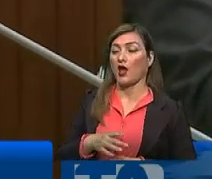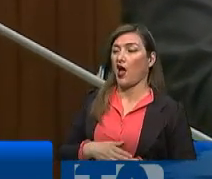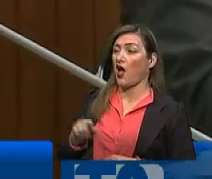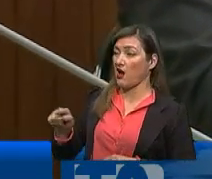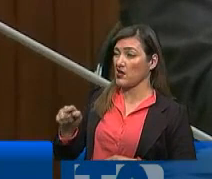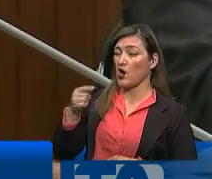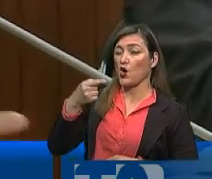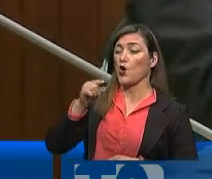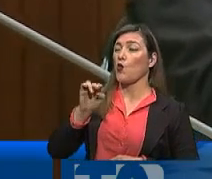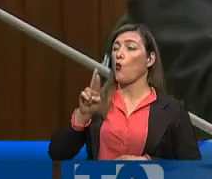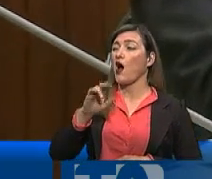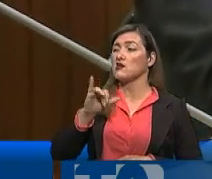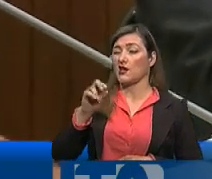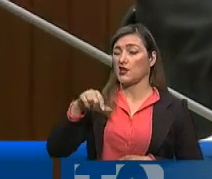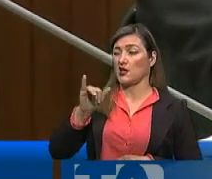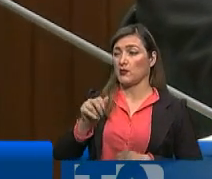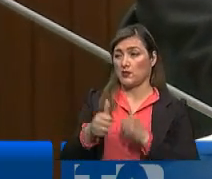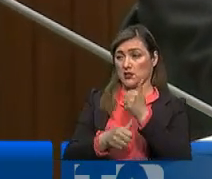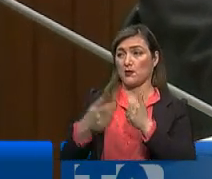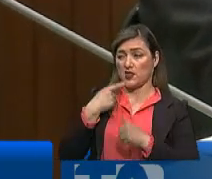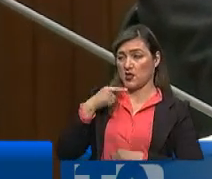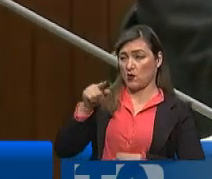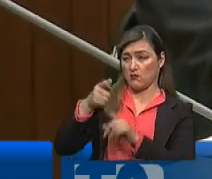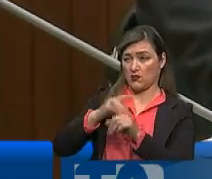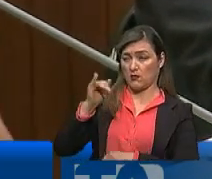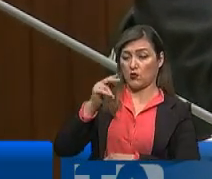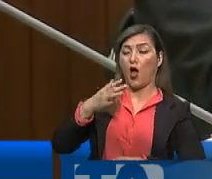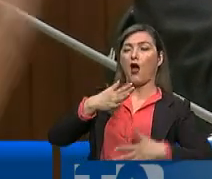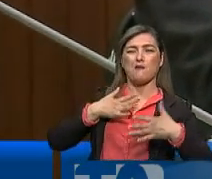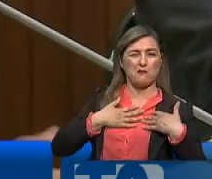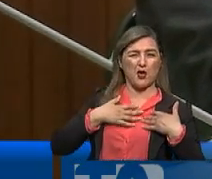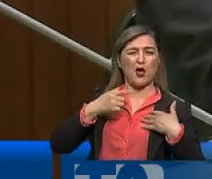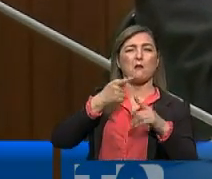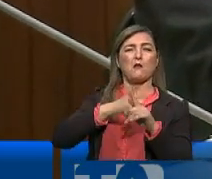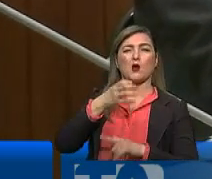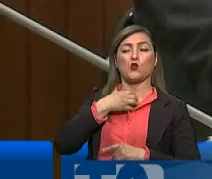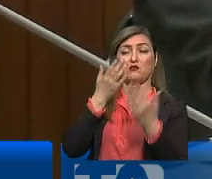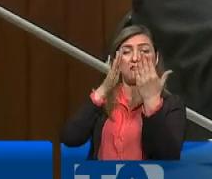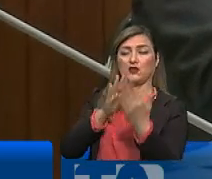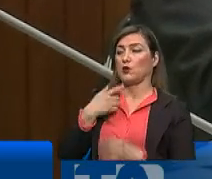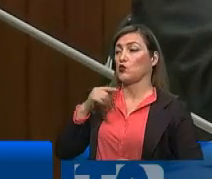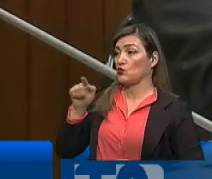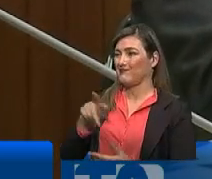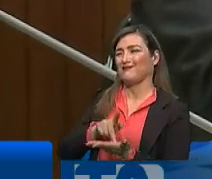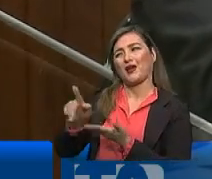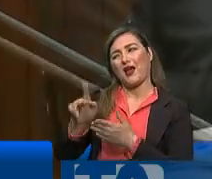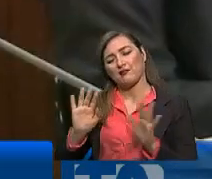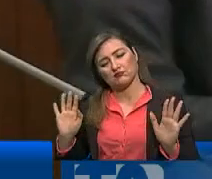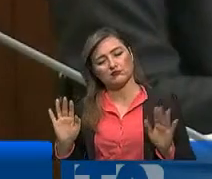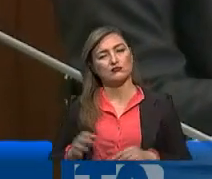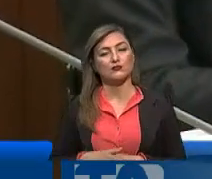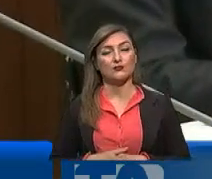venido diciendo desde junio a las asistentes y que a mí me dijo en agosto ya de frente, debía darse porque debía